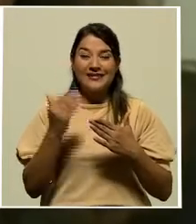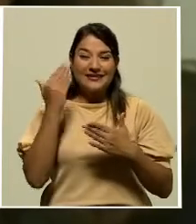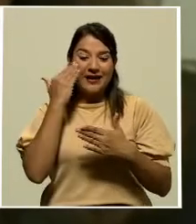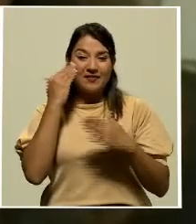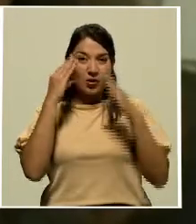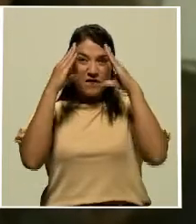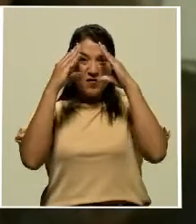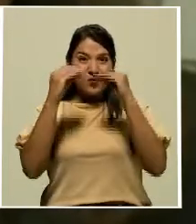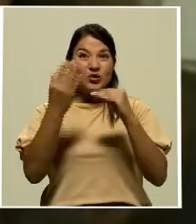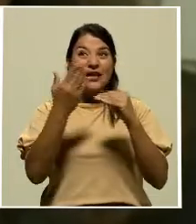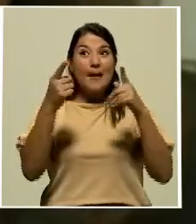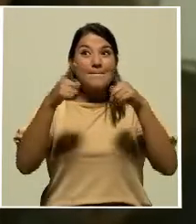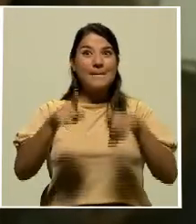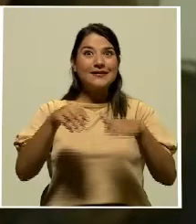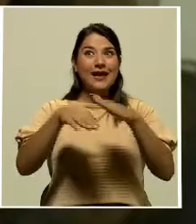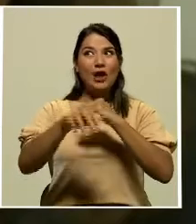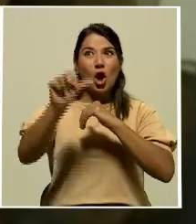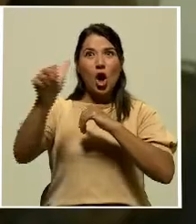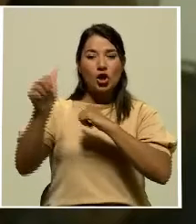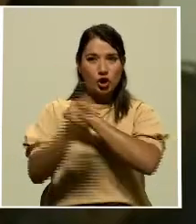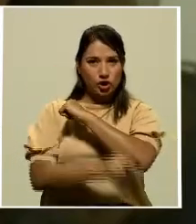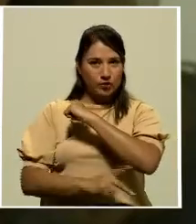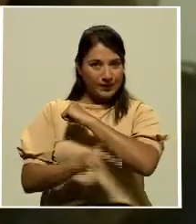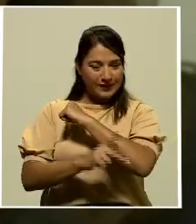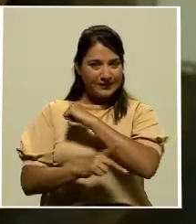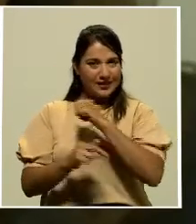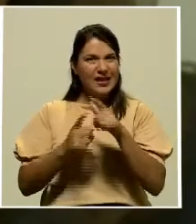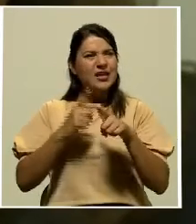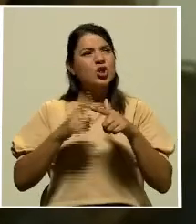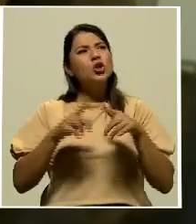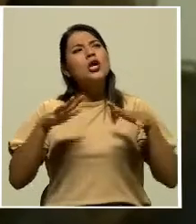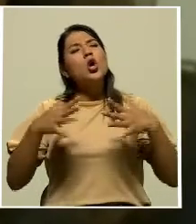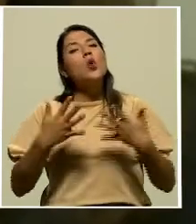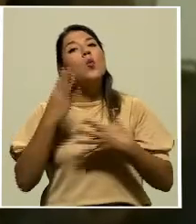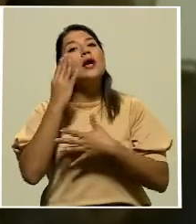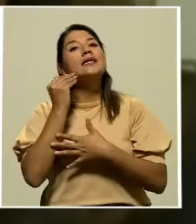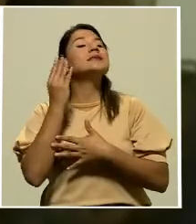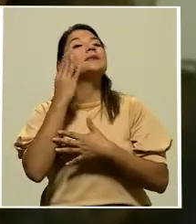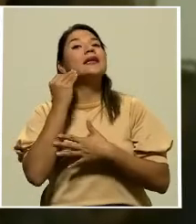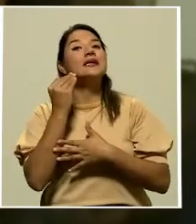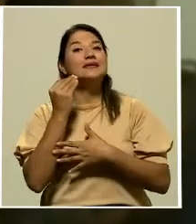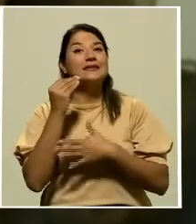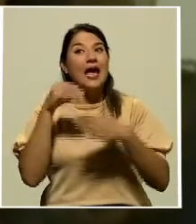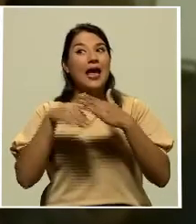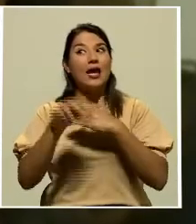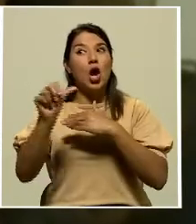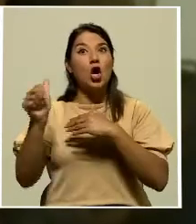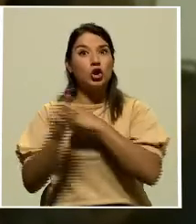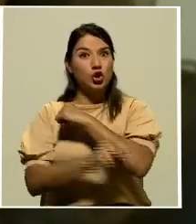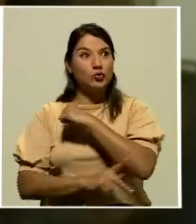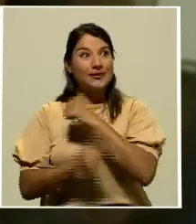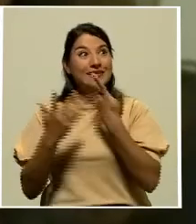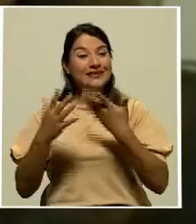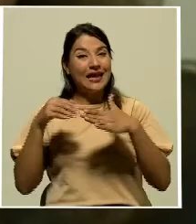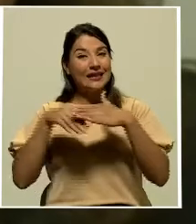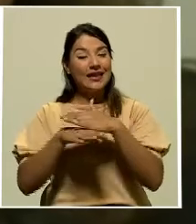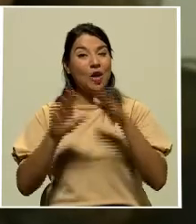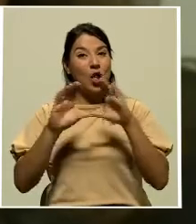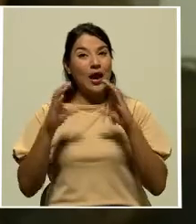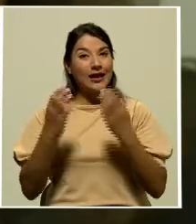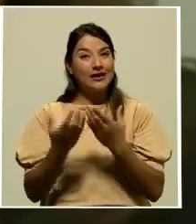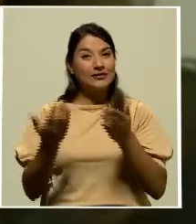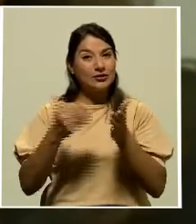la información fluye. ¿Cómo es la experiencia de los lugares en donde este proceso ya